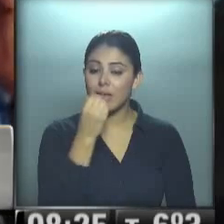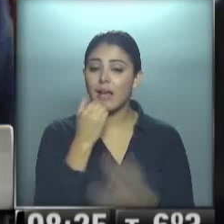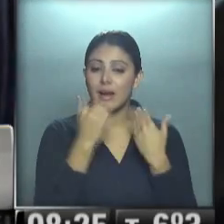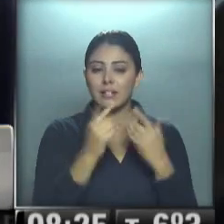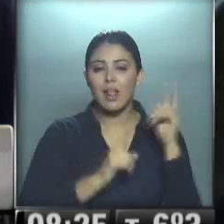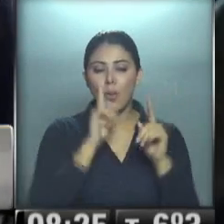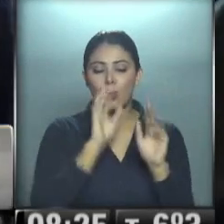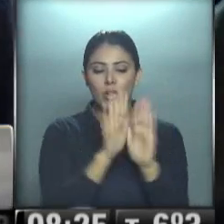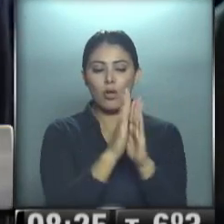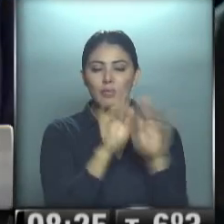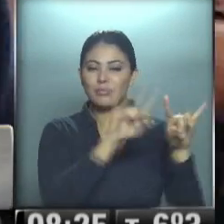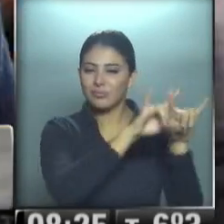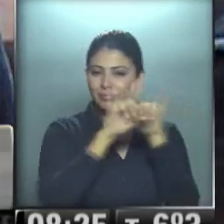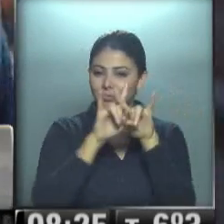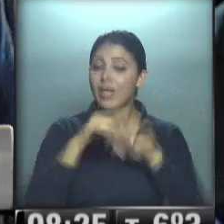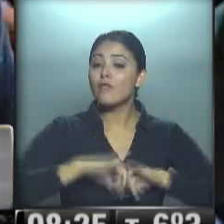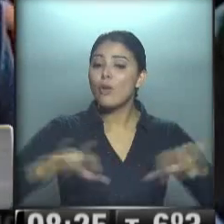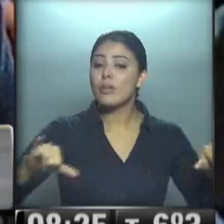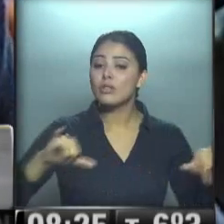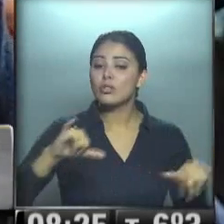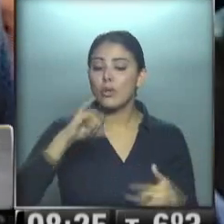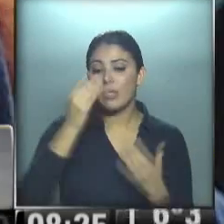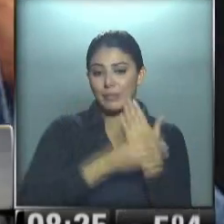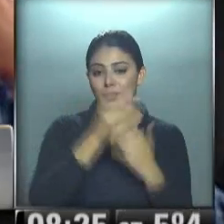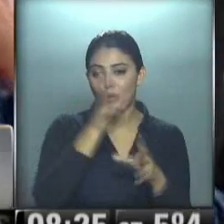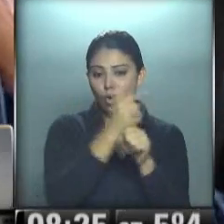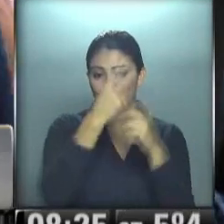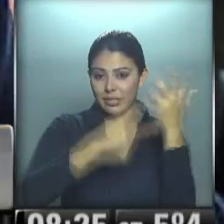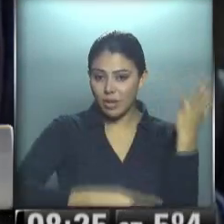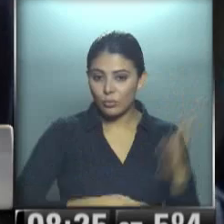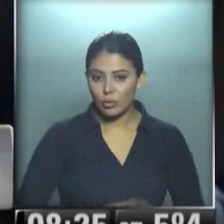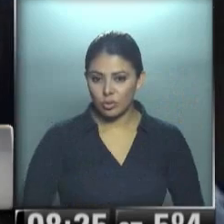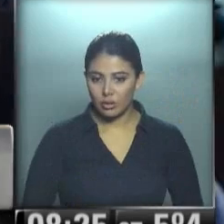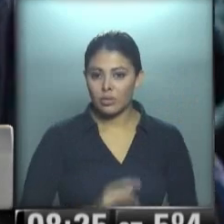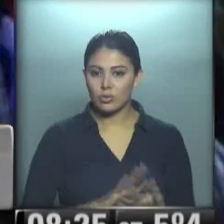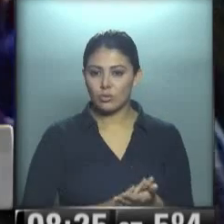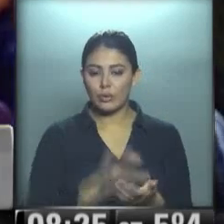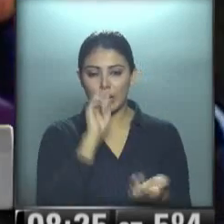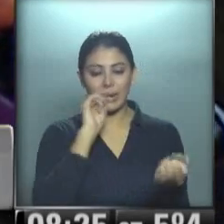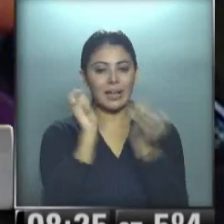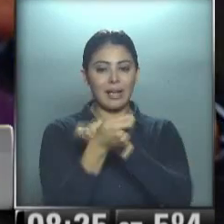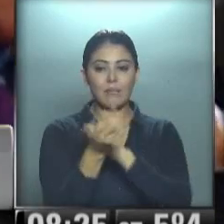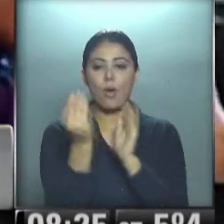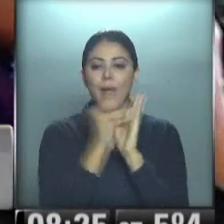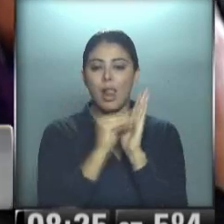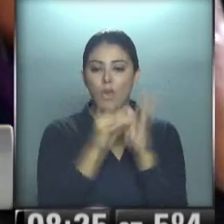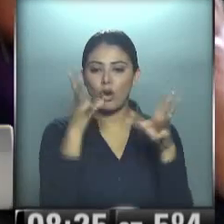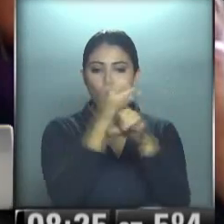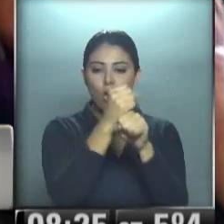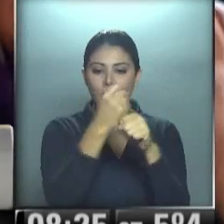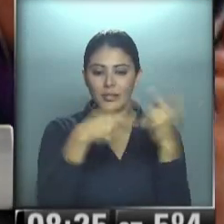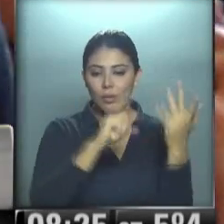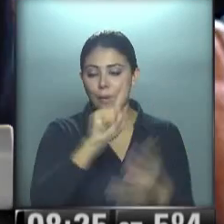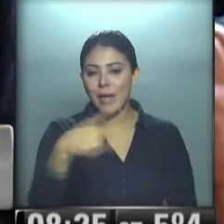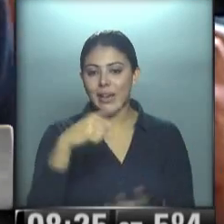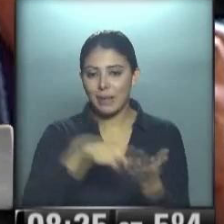en algunos portales de la información de la secretaria del ministerio de transporte la secretaria de transporte respecto de cambios en la tarifa de colectivos para el día de